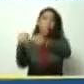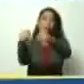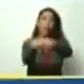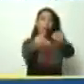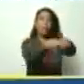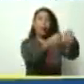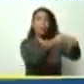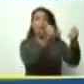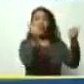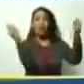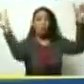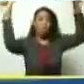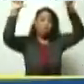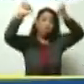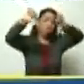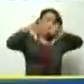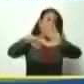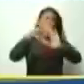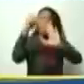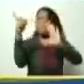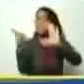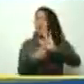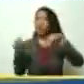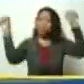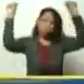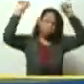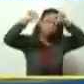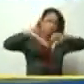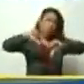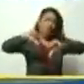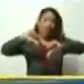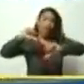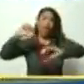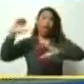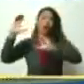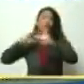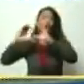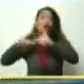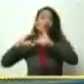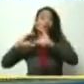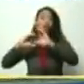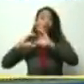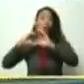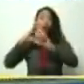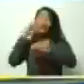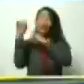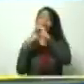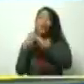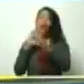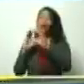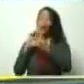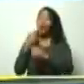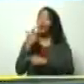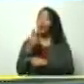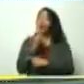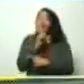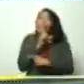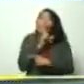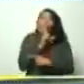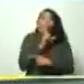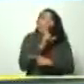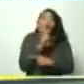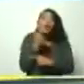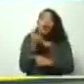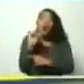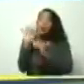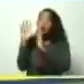la destruyeron totalmente y los medios de comunicación internacionales callaron guardaron silencio la